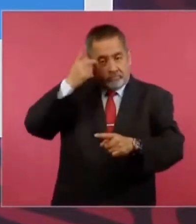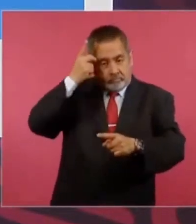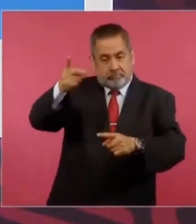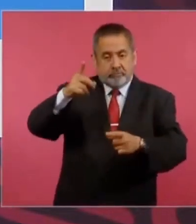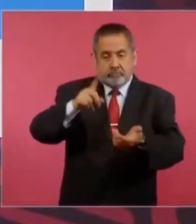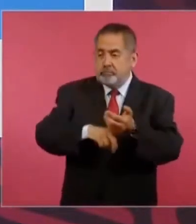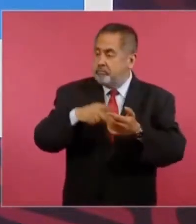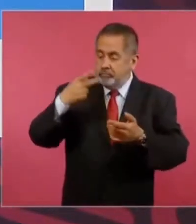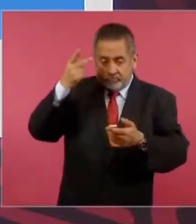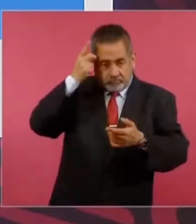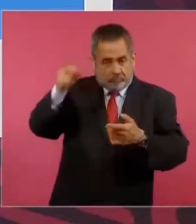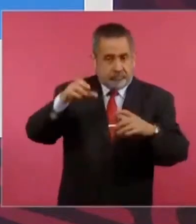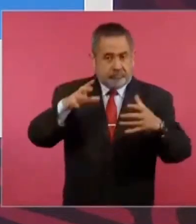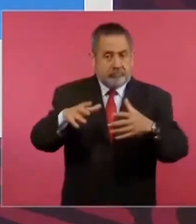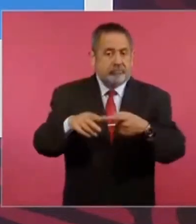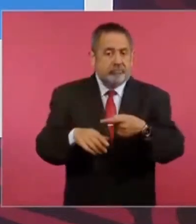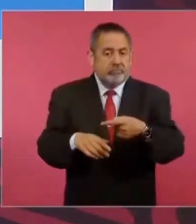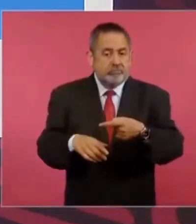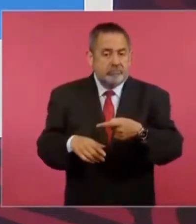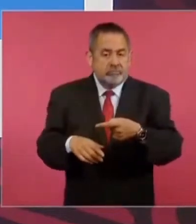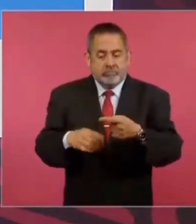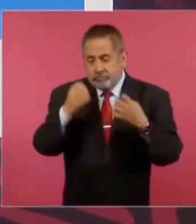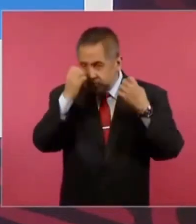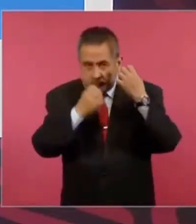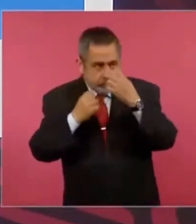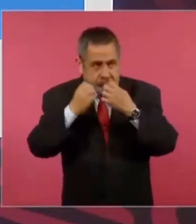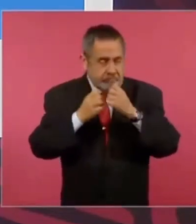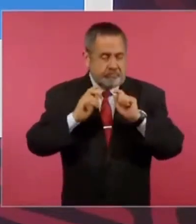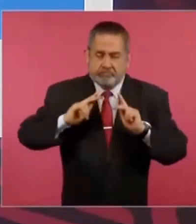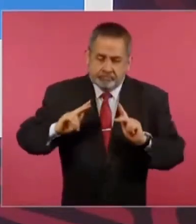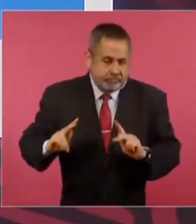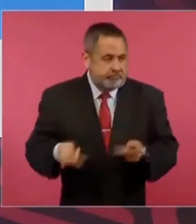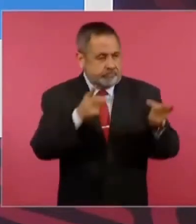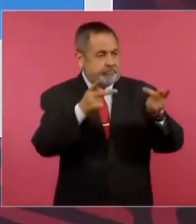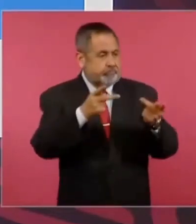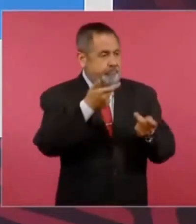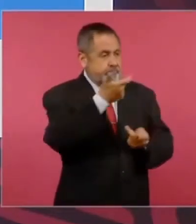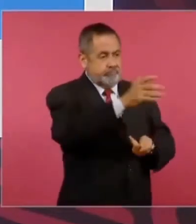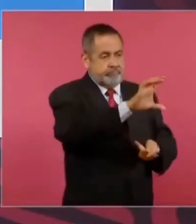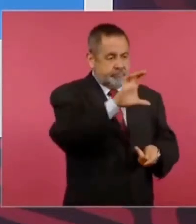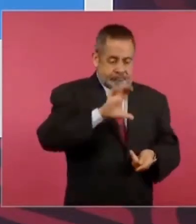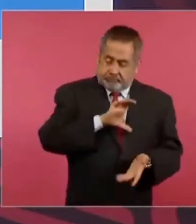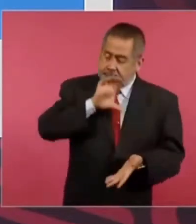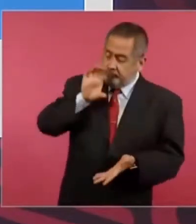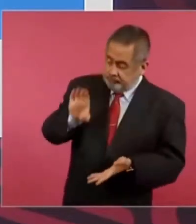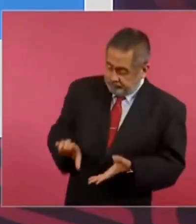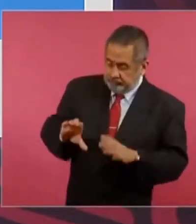del gobierno, se hacen avalúos, se venden, va al fondo.